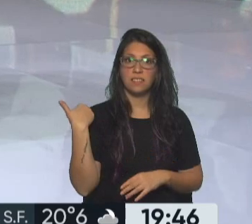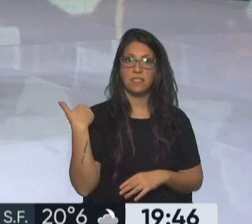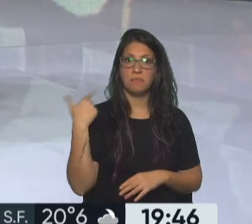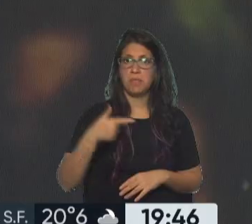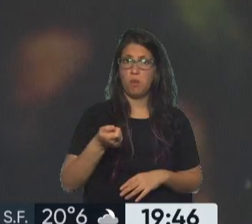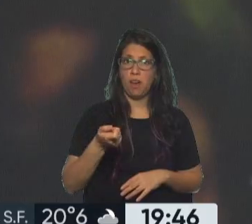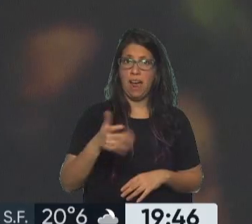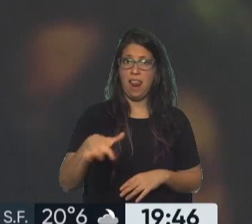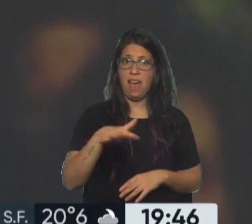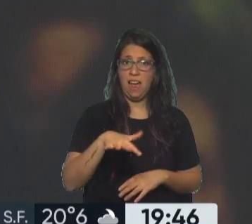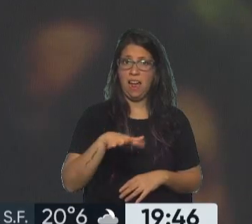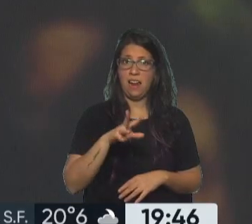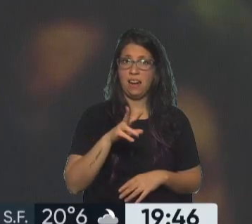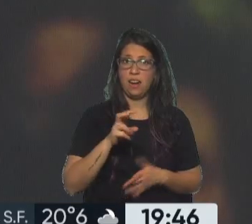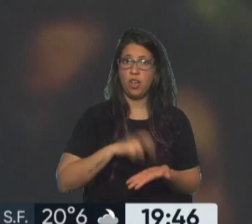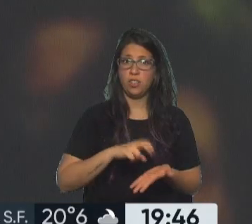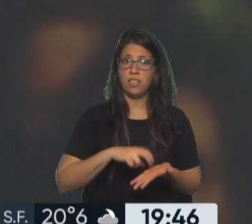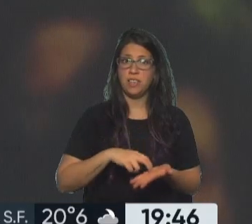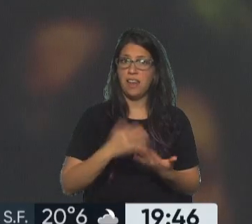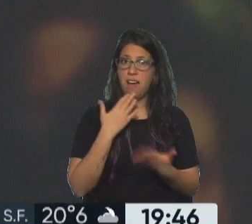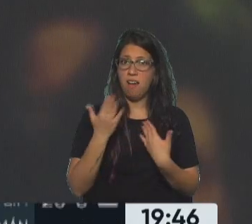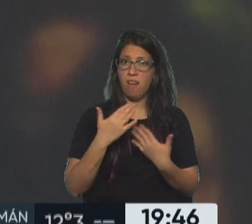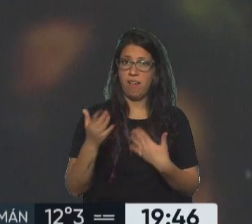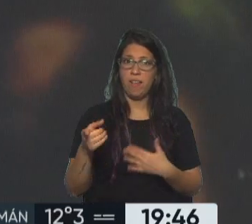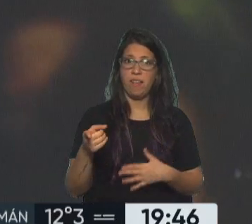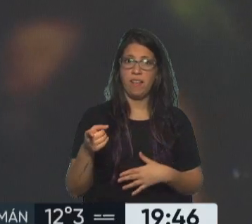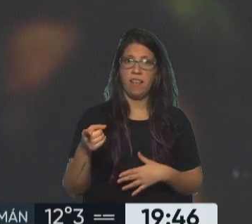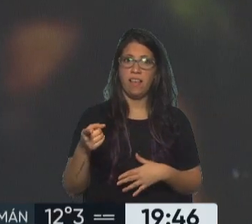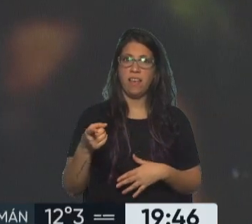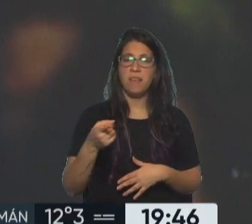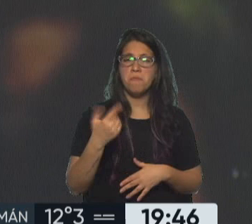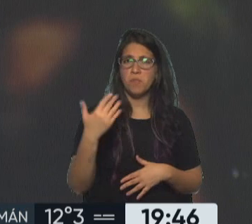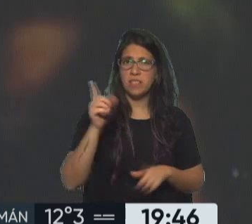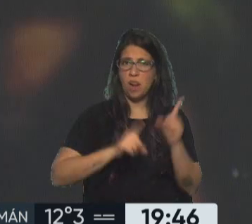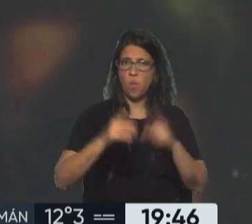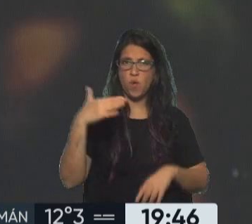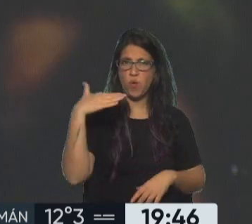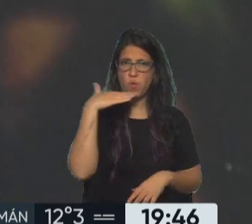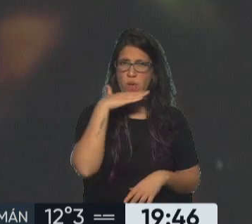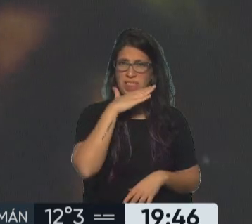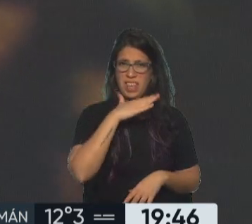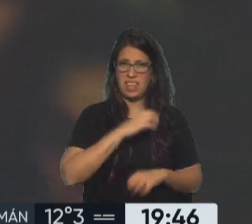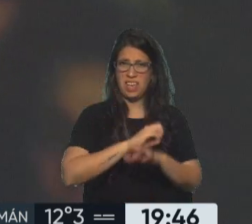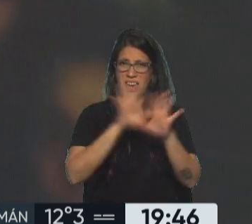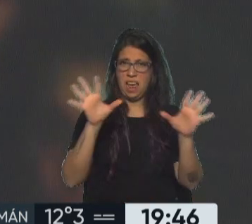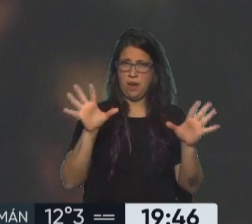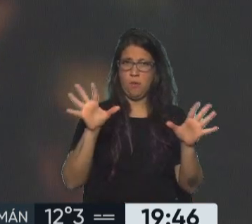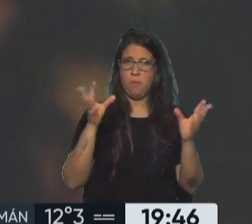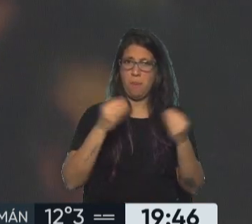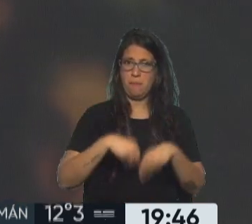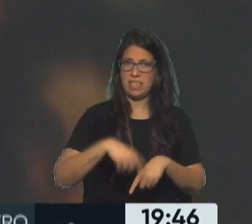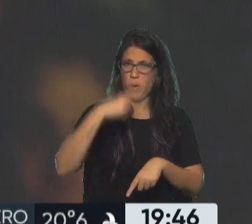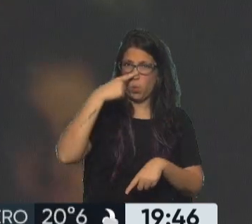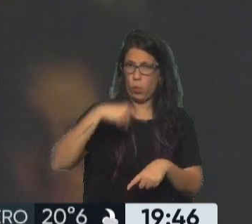canal, el noticiero hizo ida y vuelta con usted, a veces a lo mejor alguien no lo entiende demasiado. Voy a empezar con el